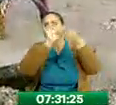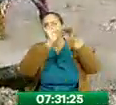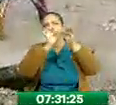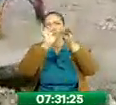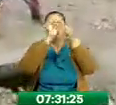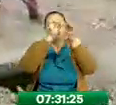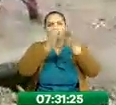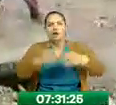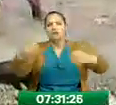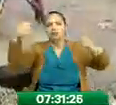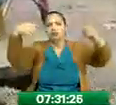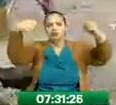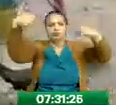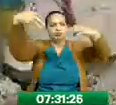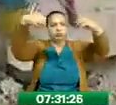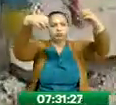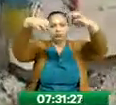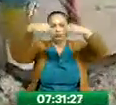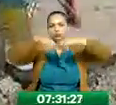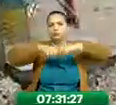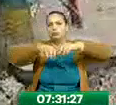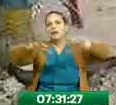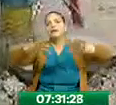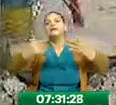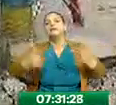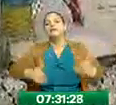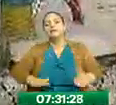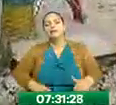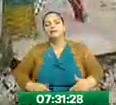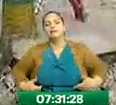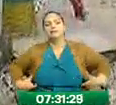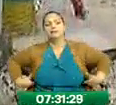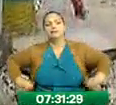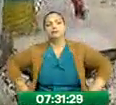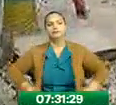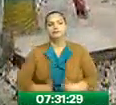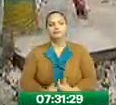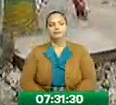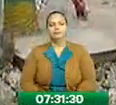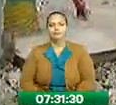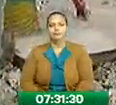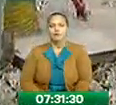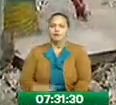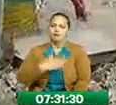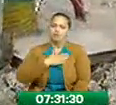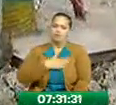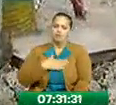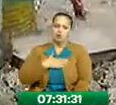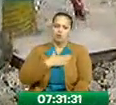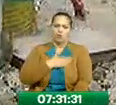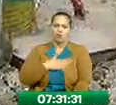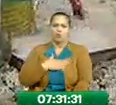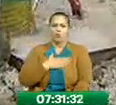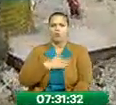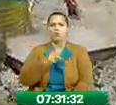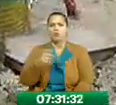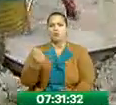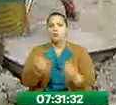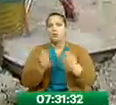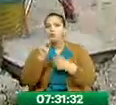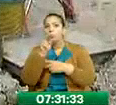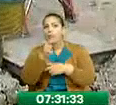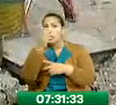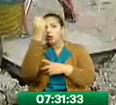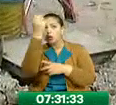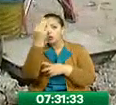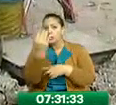eléctrico en todo este sector. Es la información, queridos televidentes. Por favor, conductores, mucha prudencia al observar la luz intermitente